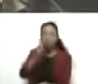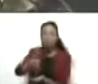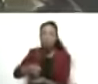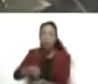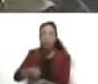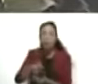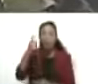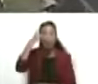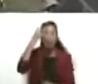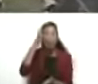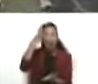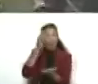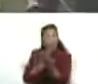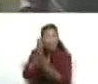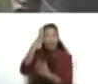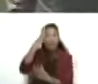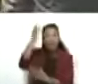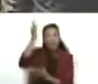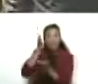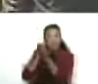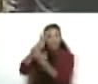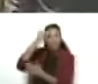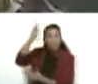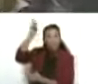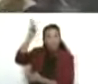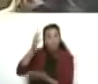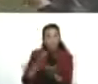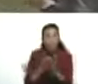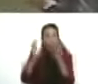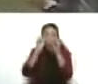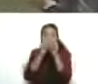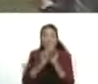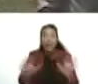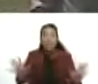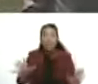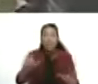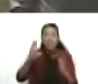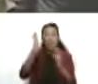Con la fe en Dios Padre Todopoderoso, con las bendiciones